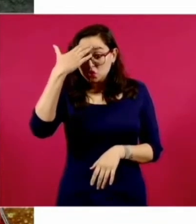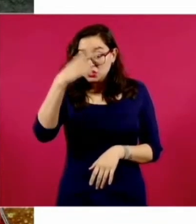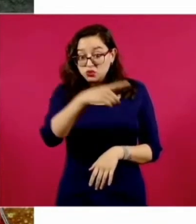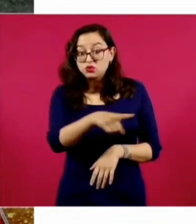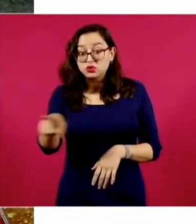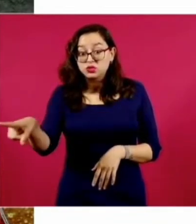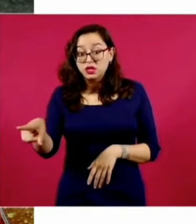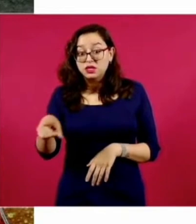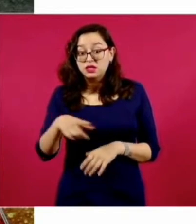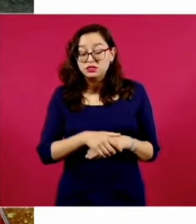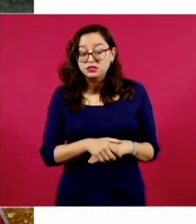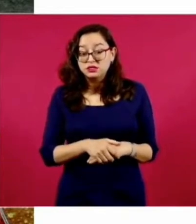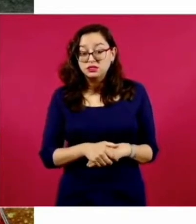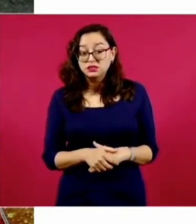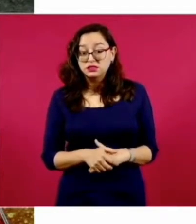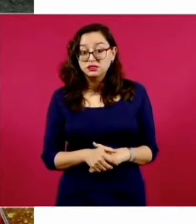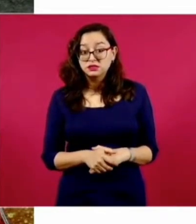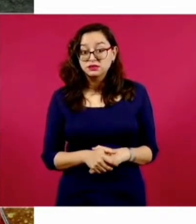compañeras y compañeras de los medios.